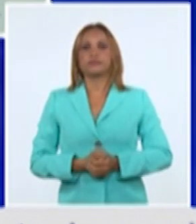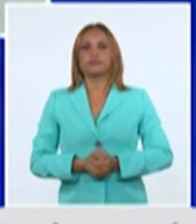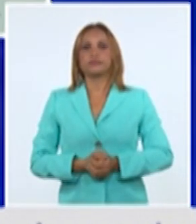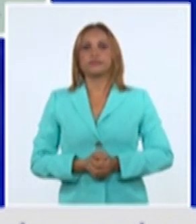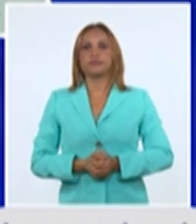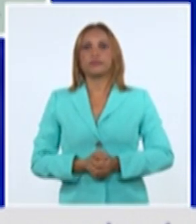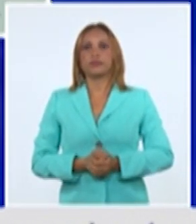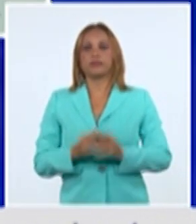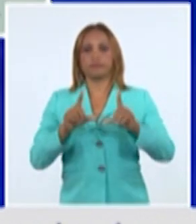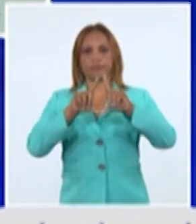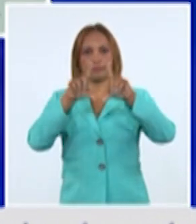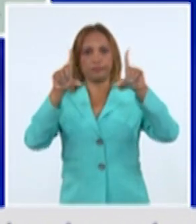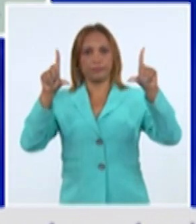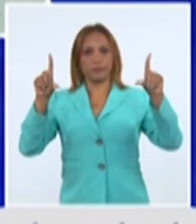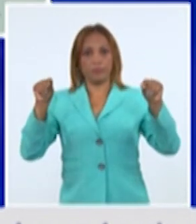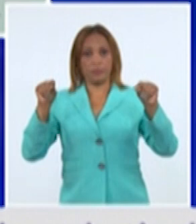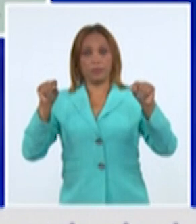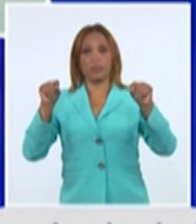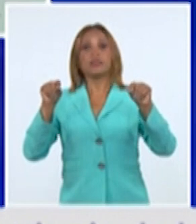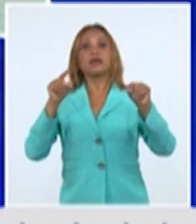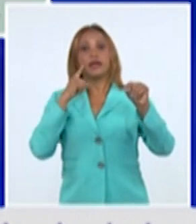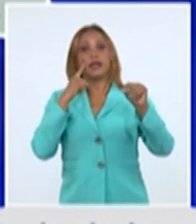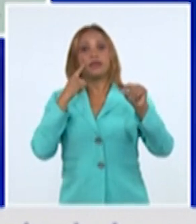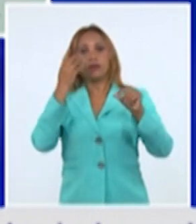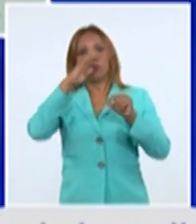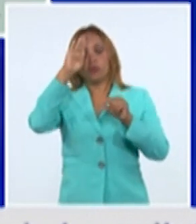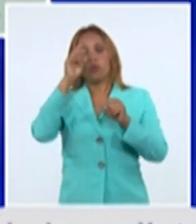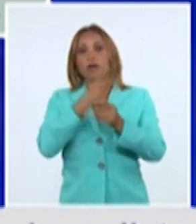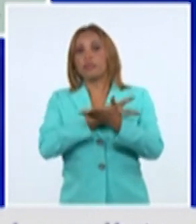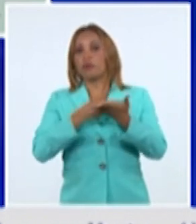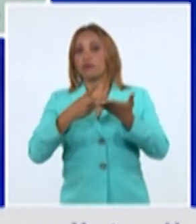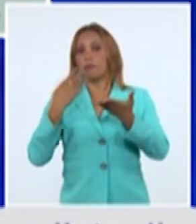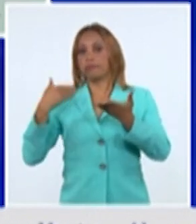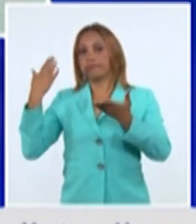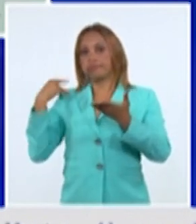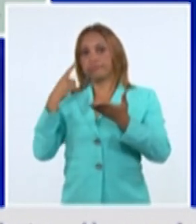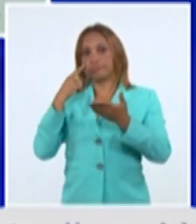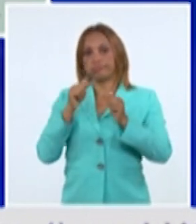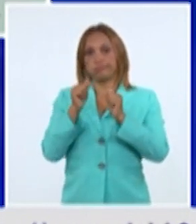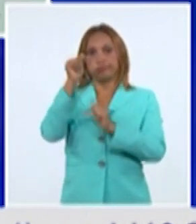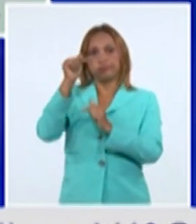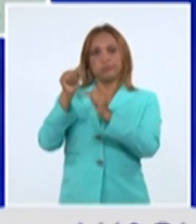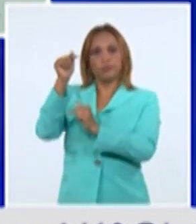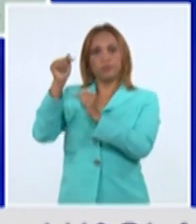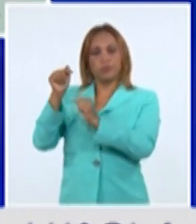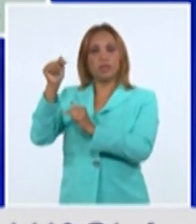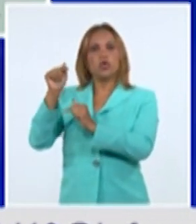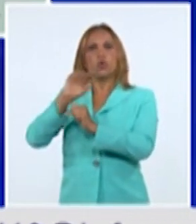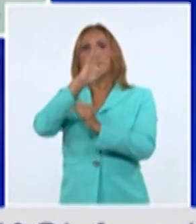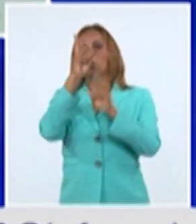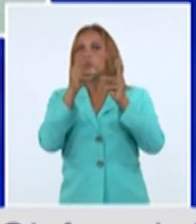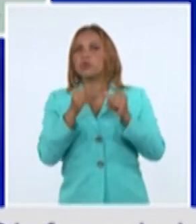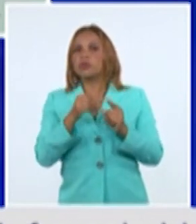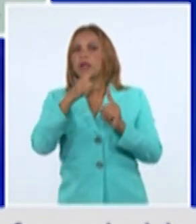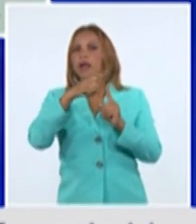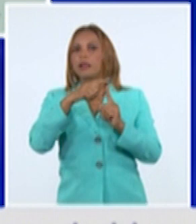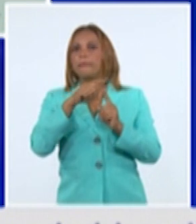se confirman en Cuba en los últimos 15 días, ahí lo tienen, un total de